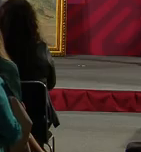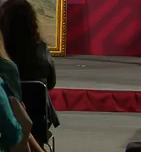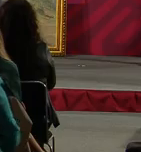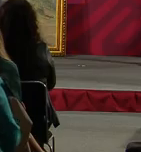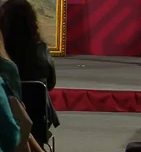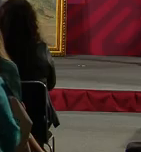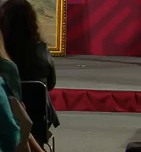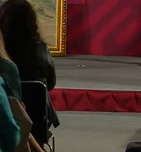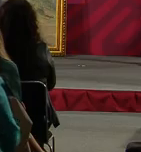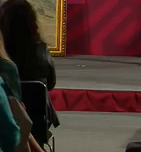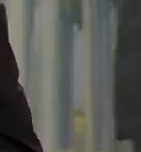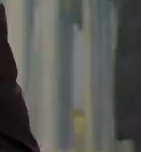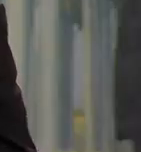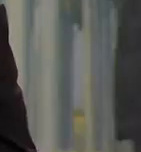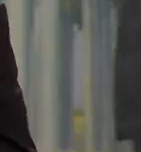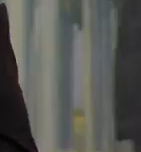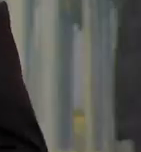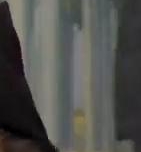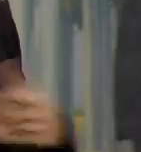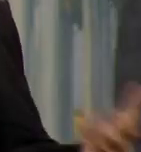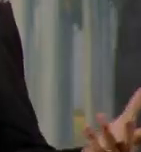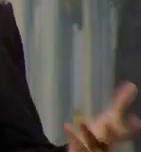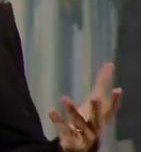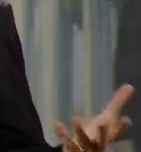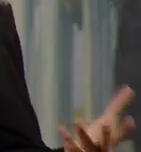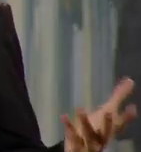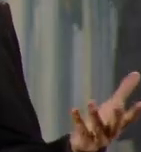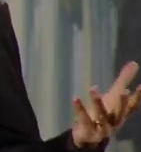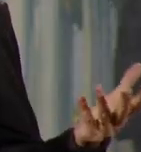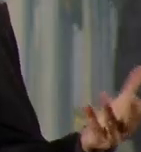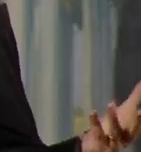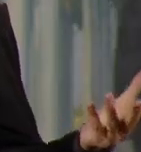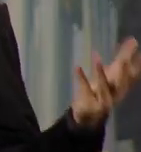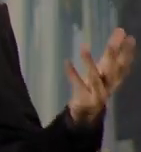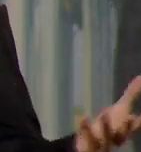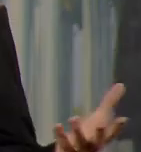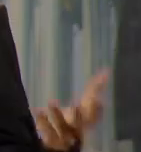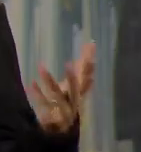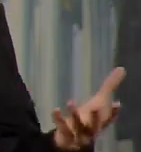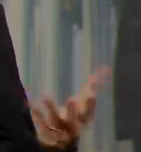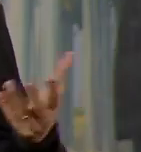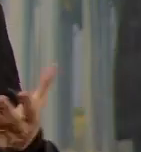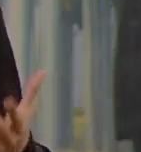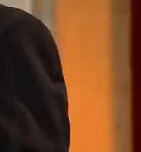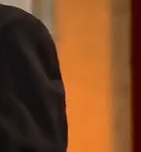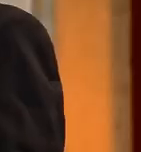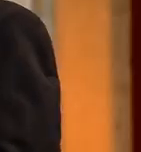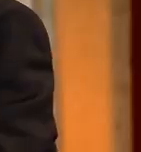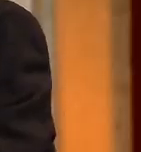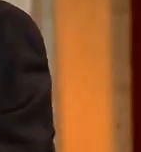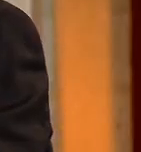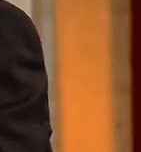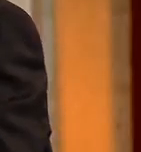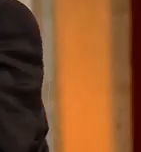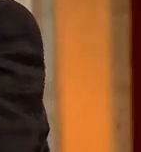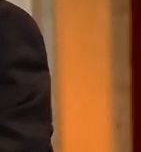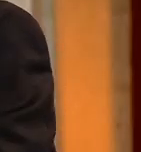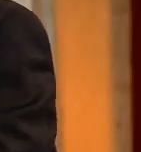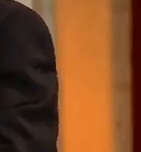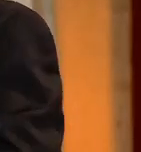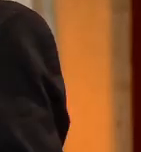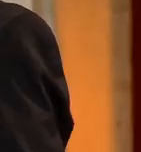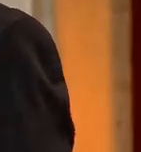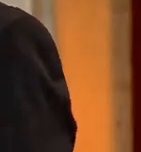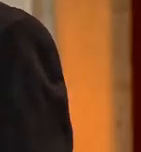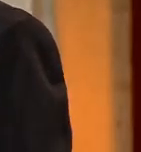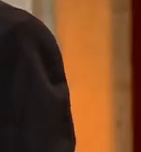esposa, Silvia Rodríguez Rivero, que tenemos el gusto siempre de participar en la Misa Cubana. Esta es la obra que cierra